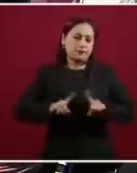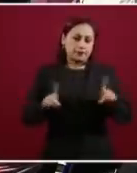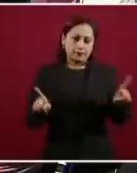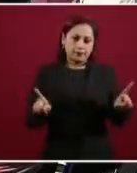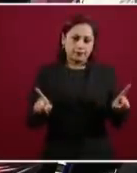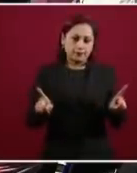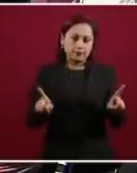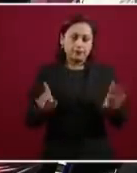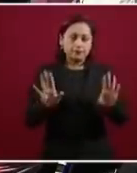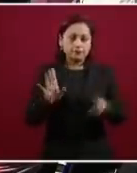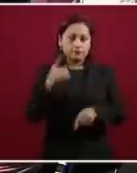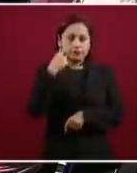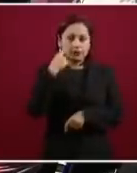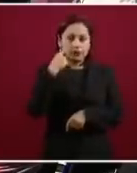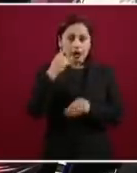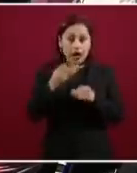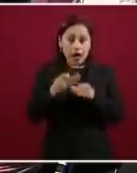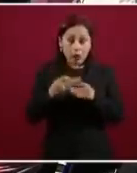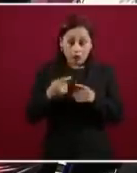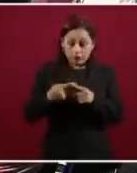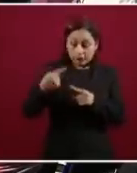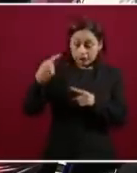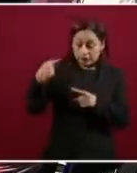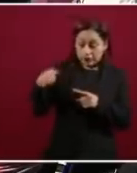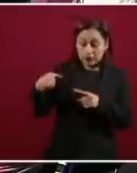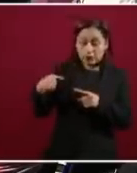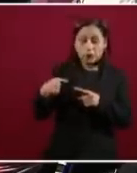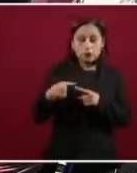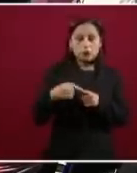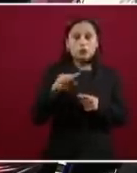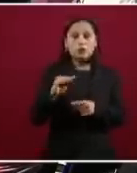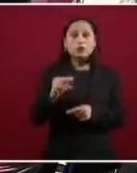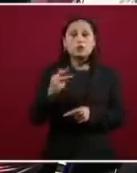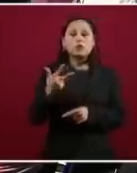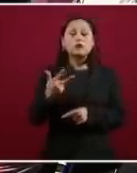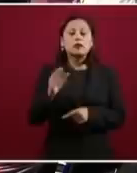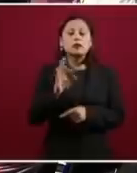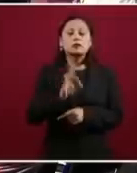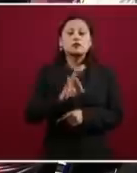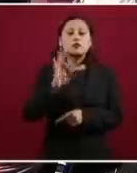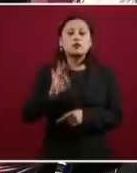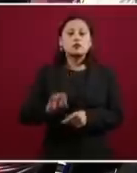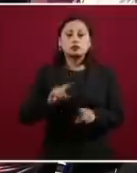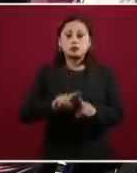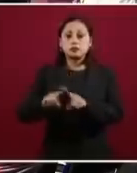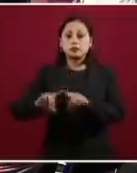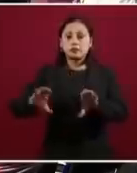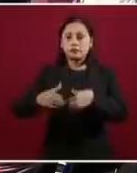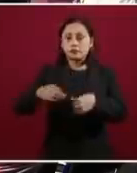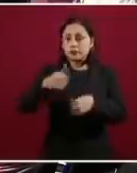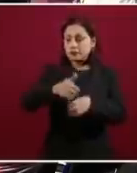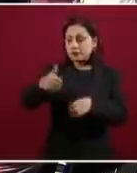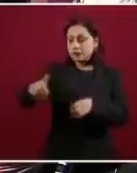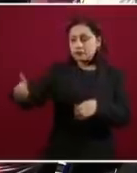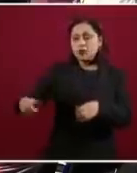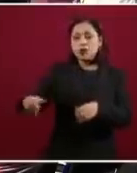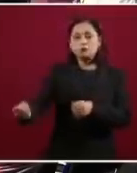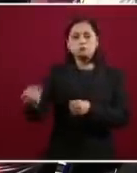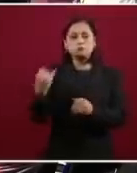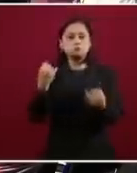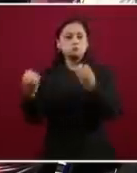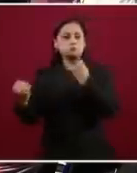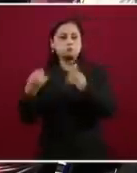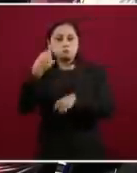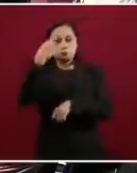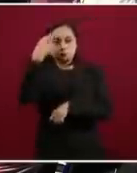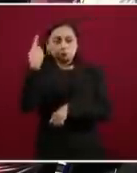hasta el momento nosotros llevamos el 98% de las anuencias por parte de las comunidades para lo que es derecho de vía. Y ya